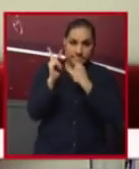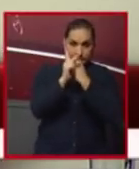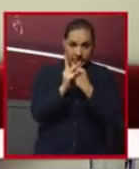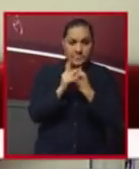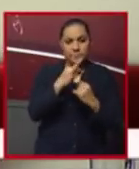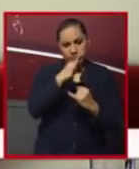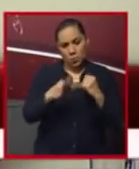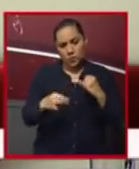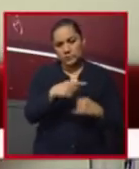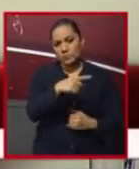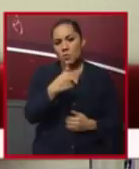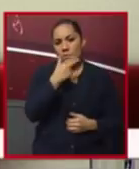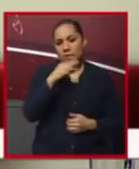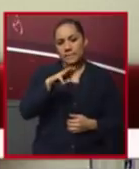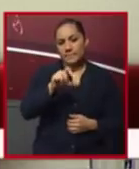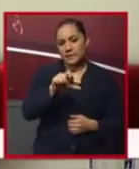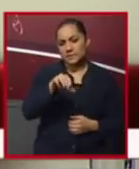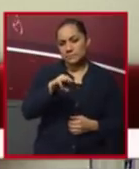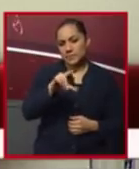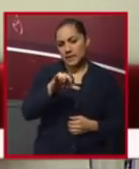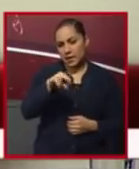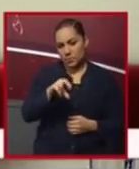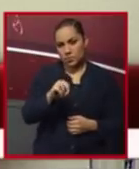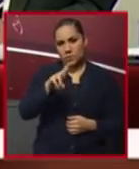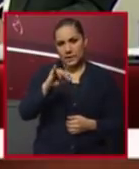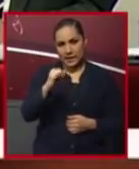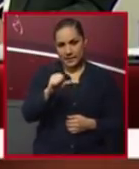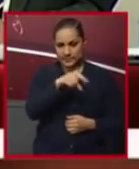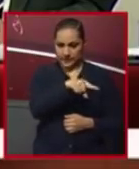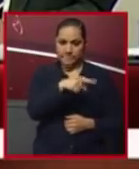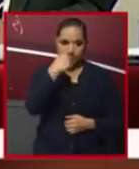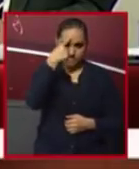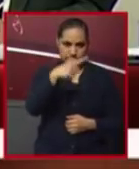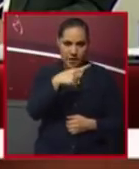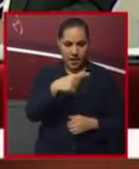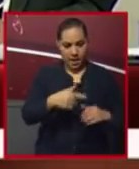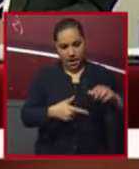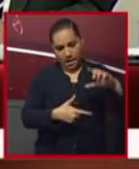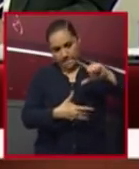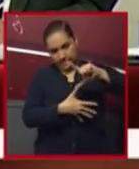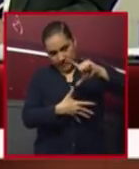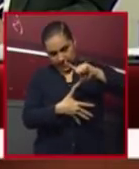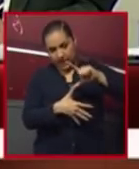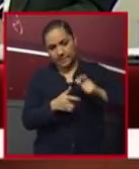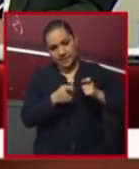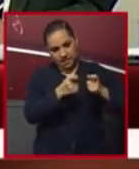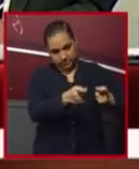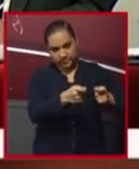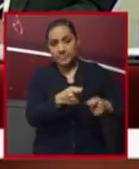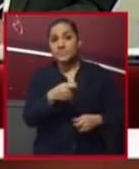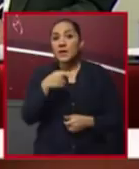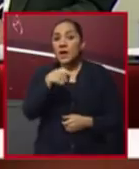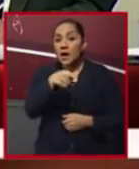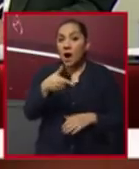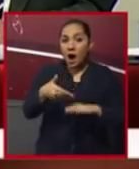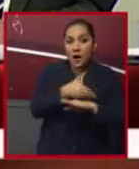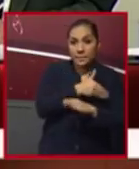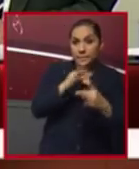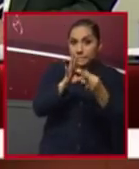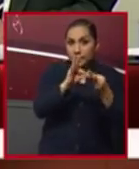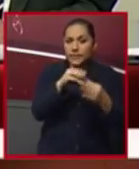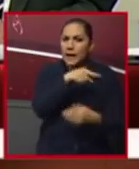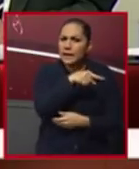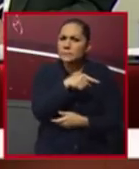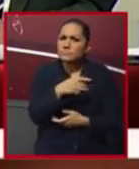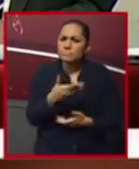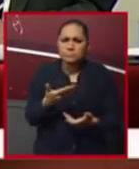Maximiliano Reyes como subsecretario para América Latina, quien previa a su ratificación expuso a los legisladores que las relaciones de México con esta